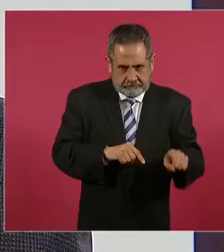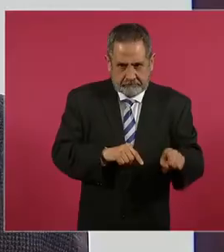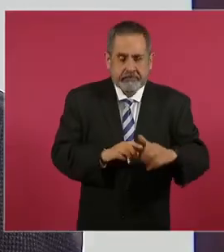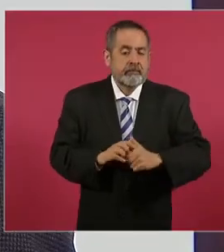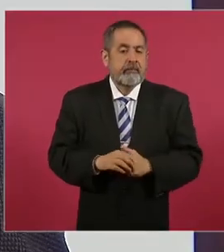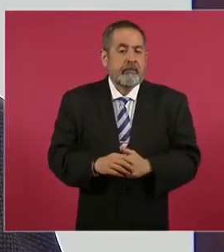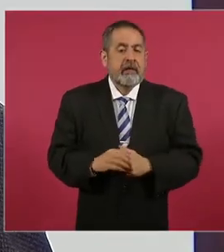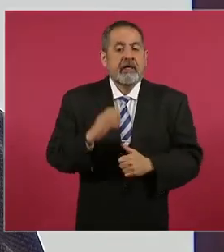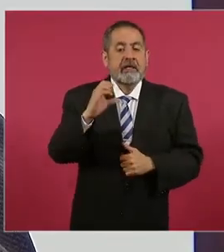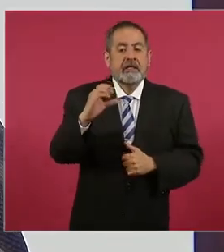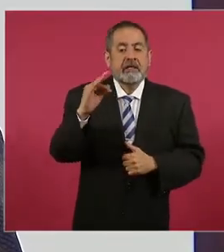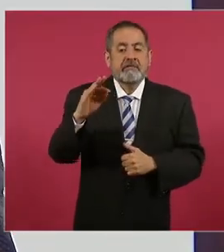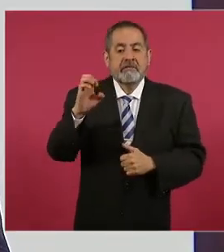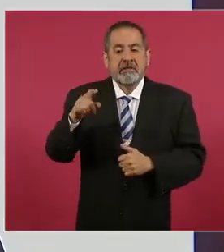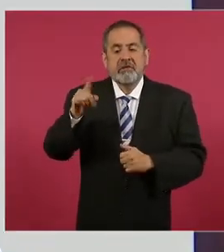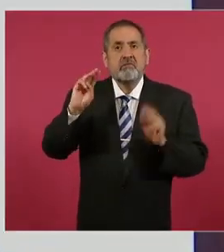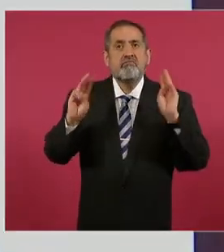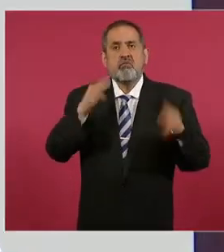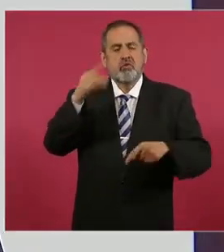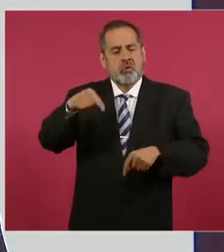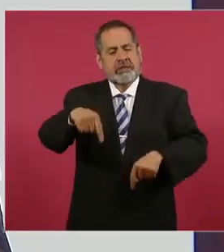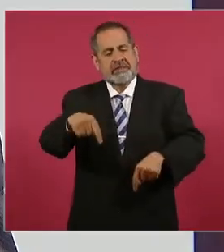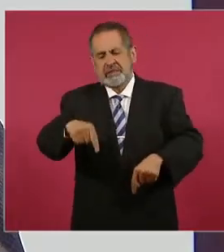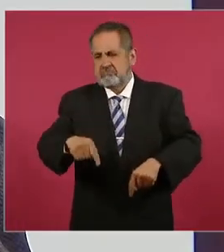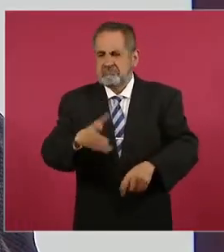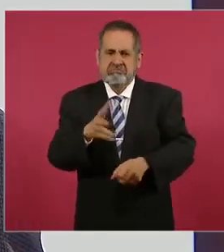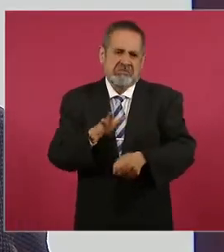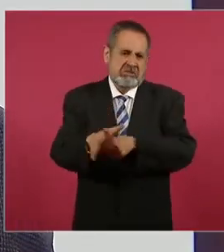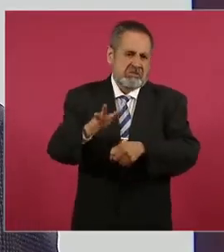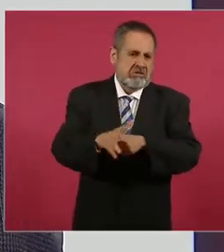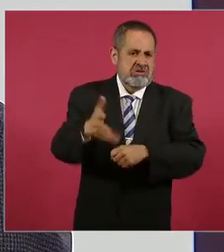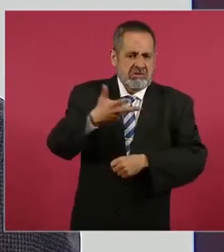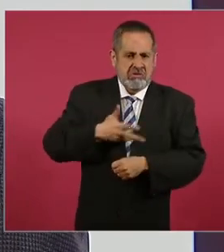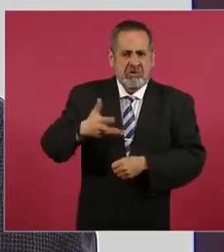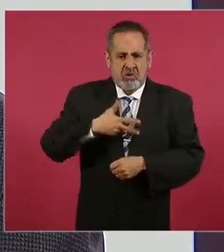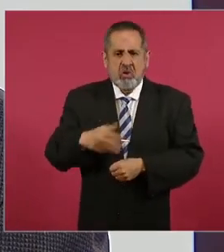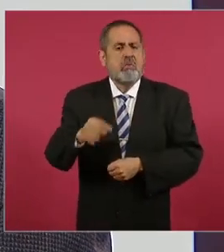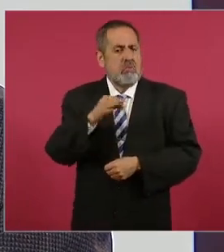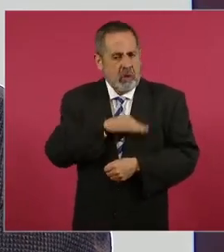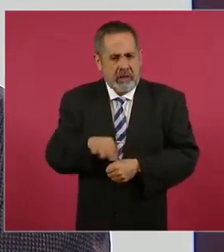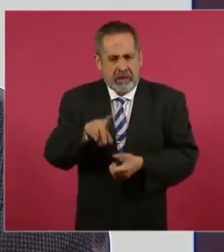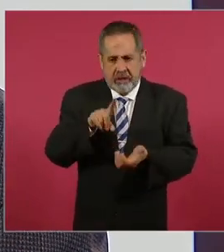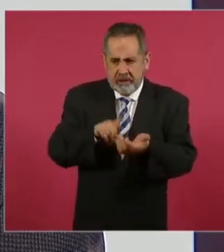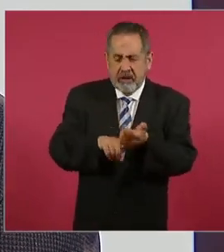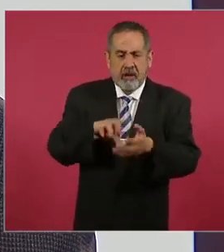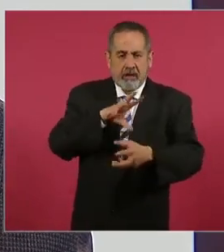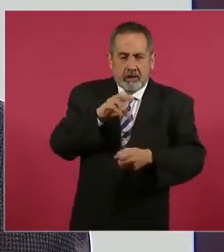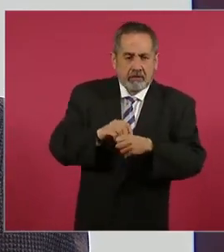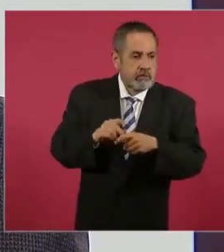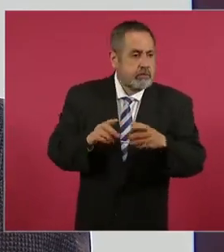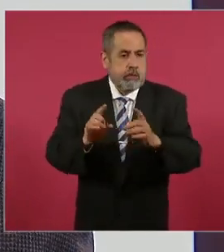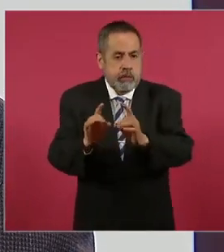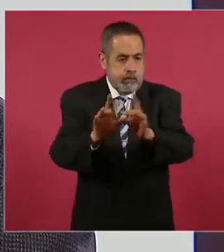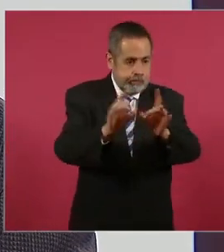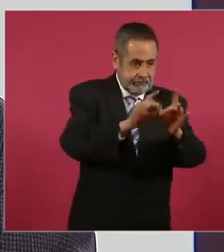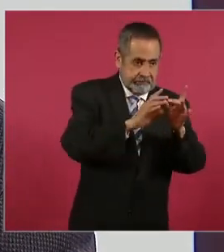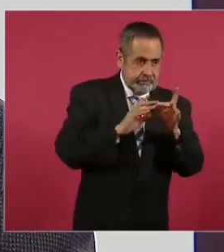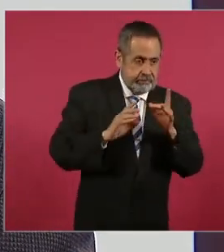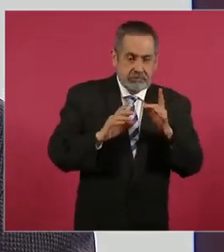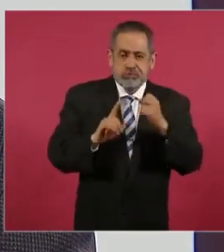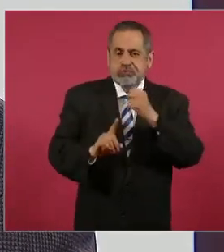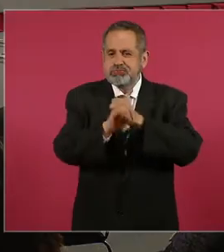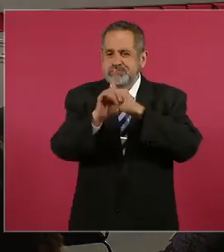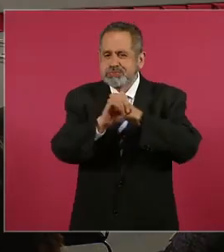a nivel mundial como la empresa con mayor capacidad para recuperar los problemas que generan